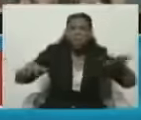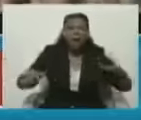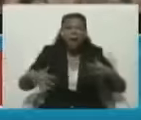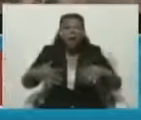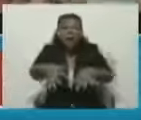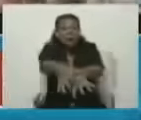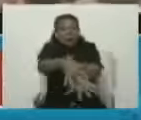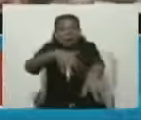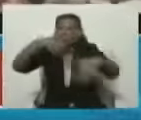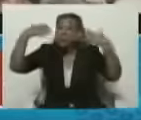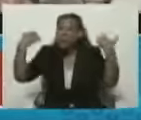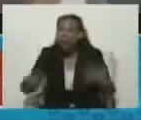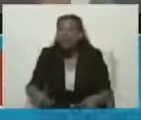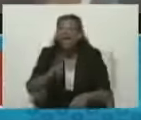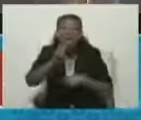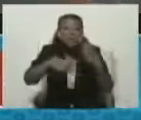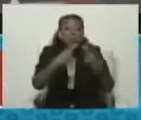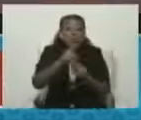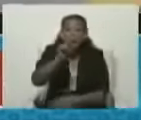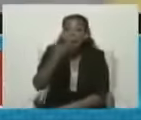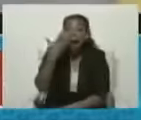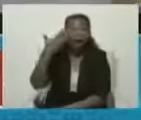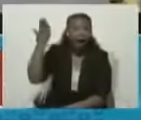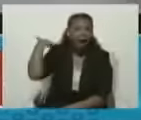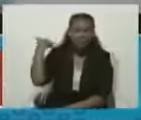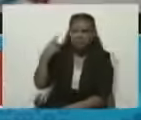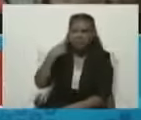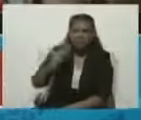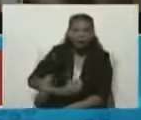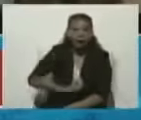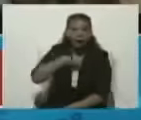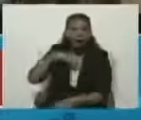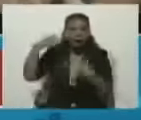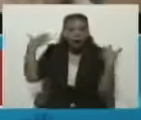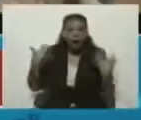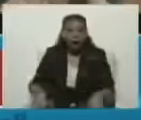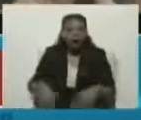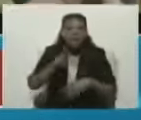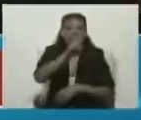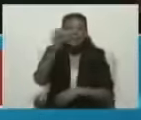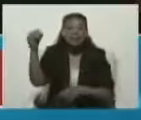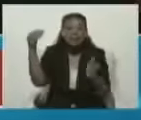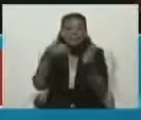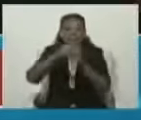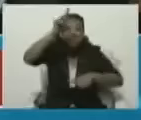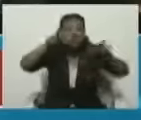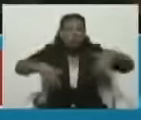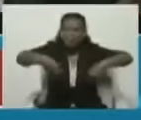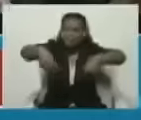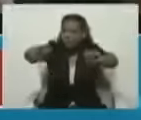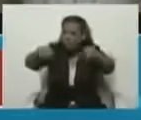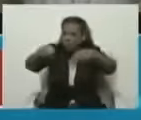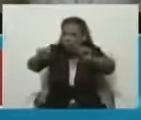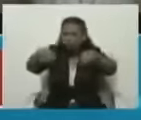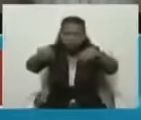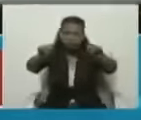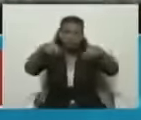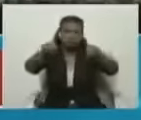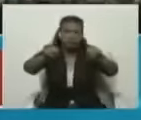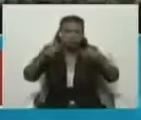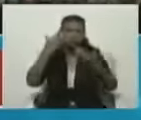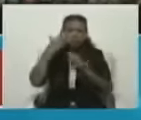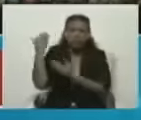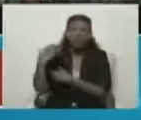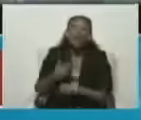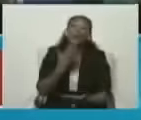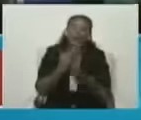gigantesca marcha que haya conocido la historia de este país y vamos con más de 60.000 motorizados a acompañar esa marcha. Con